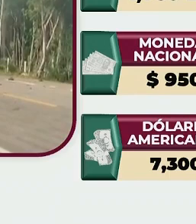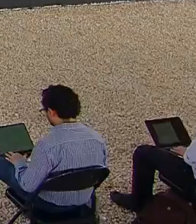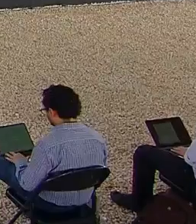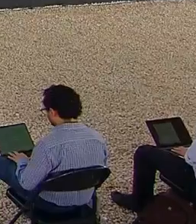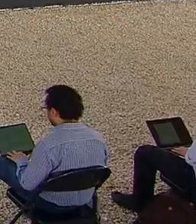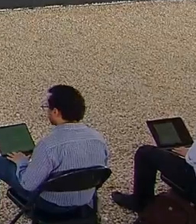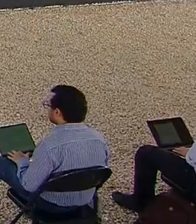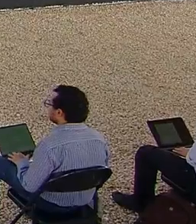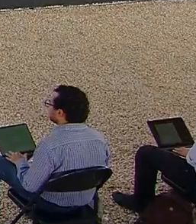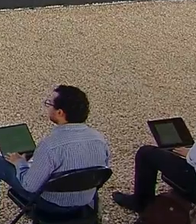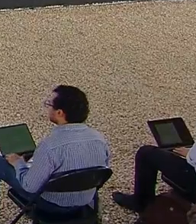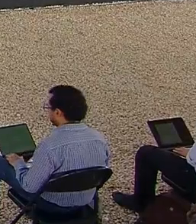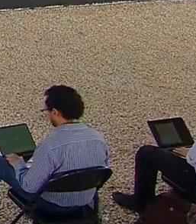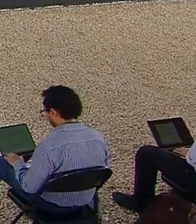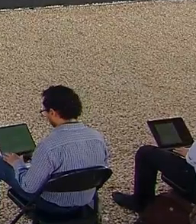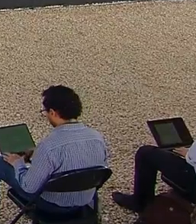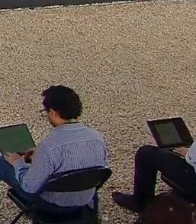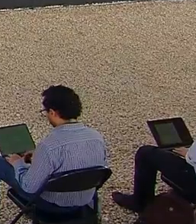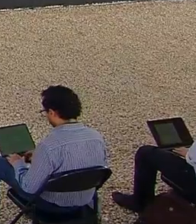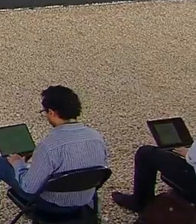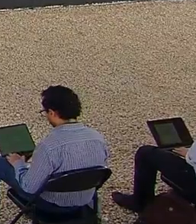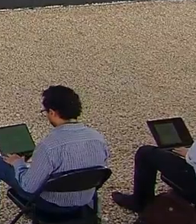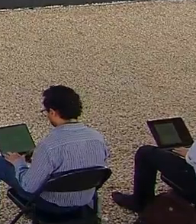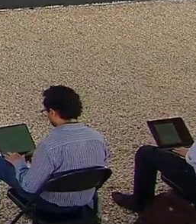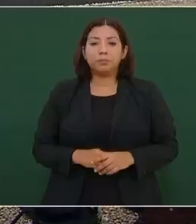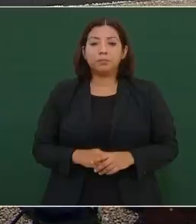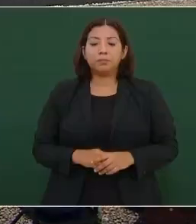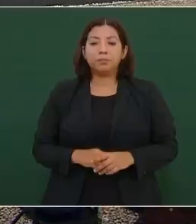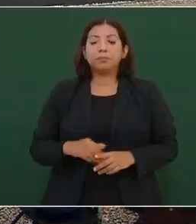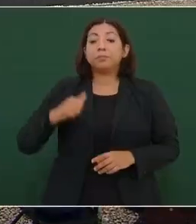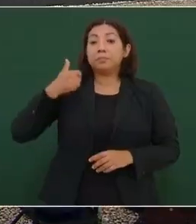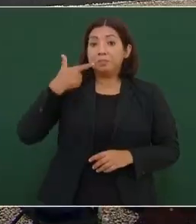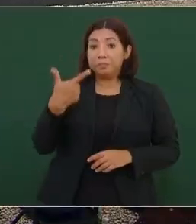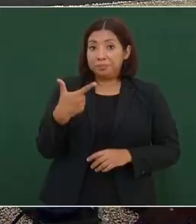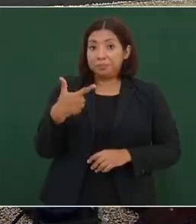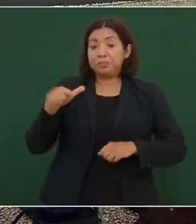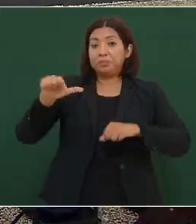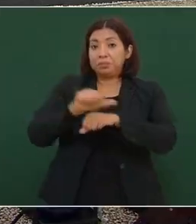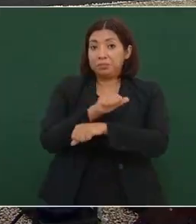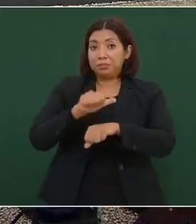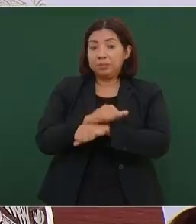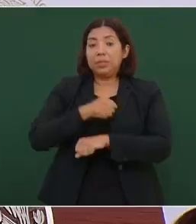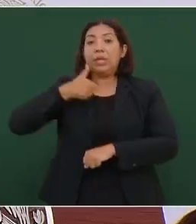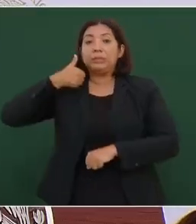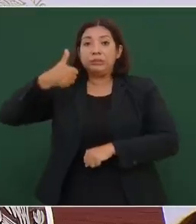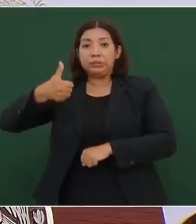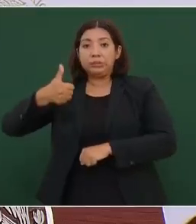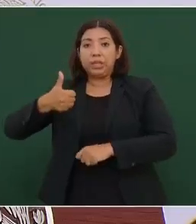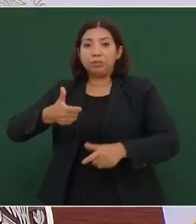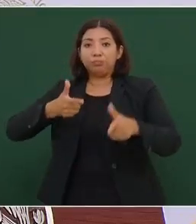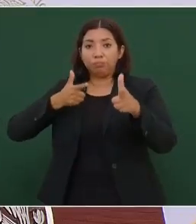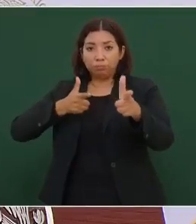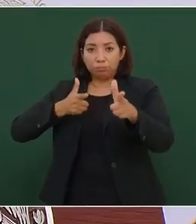6.335 kilogramos de cocaína, 8 detenidos, 7 vehículos, 6 armas de fuego,